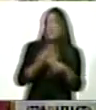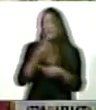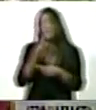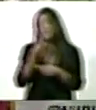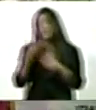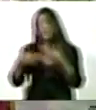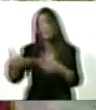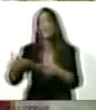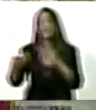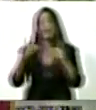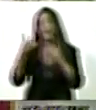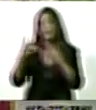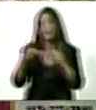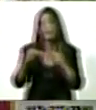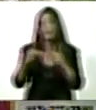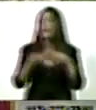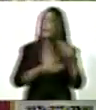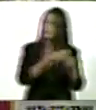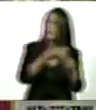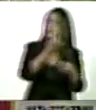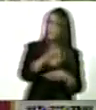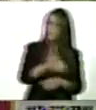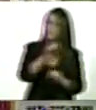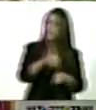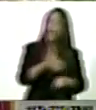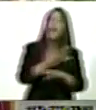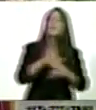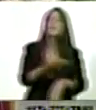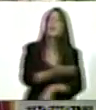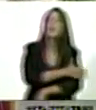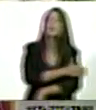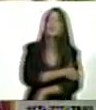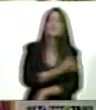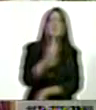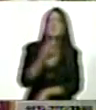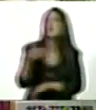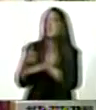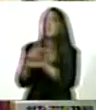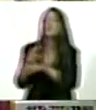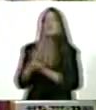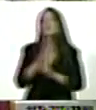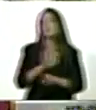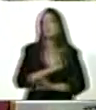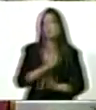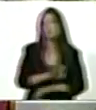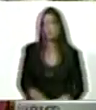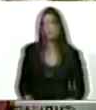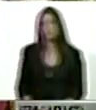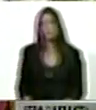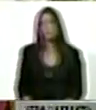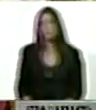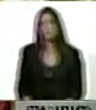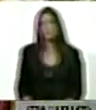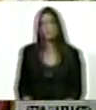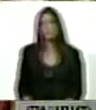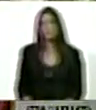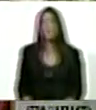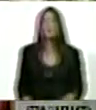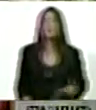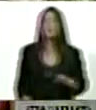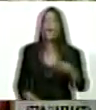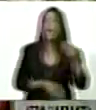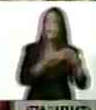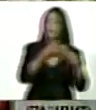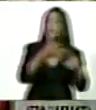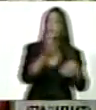hacer en el diálogo, o sea, que se ha hecho y que no se ha hecho, porque la oposición dice que el gobierno no ha cumplido. Quisiera saber en qué ha cumplido la oposición y qué ha